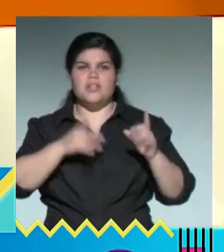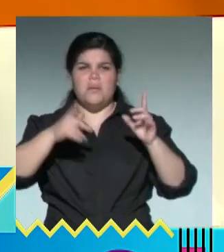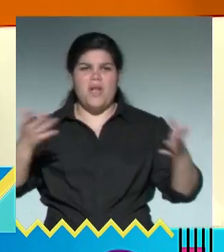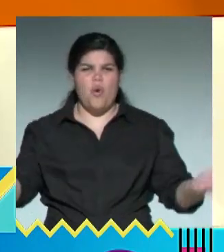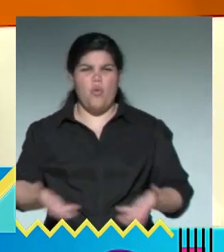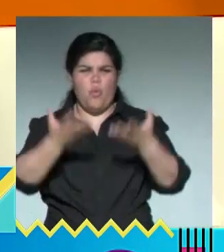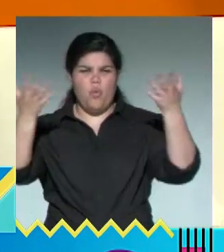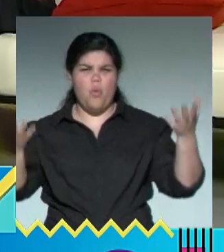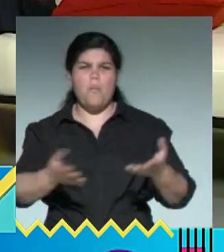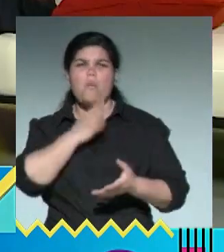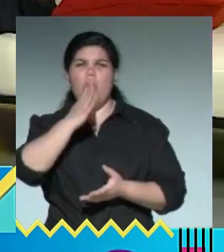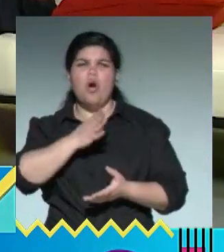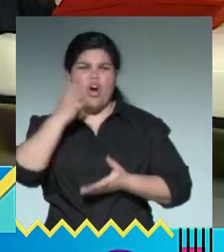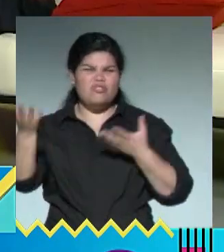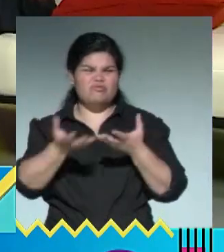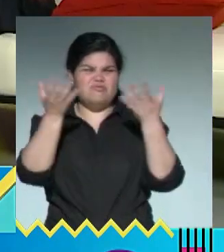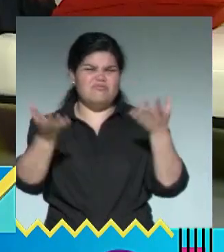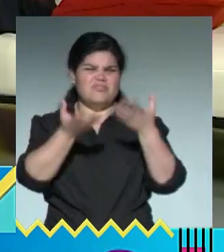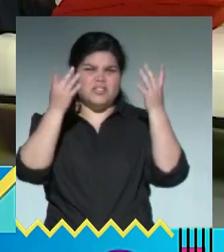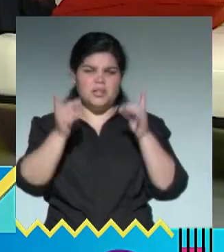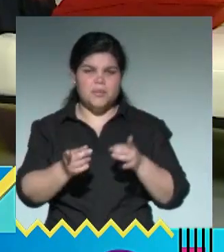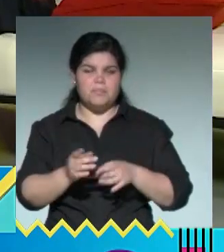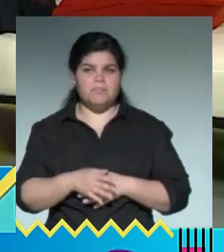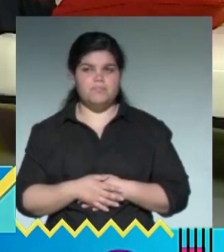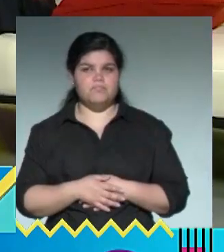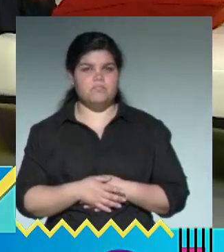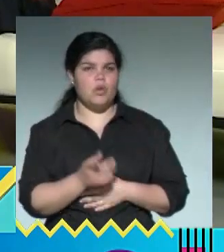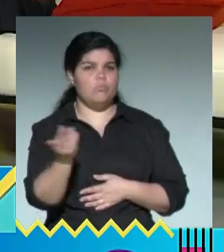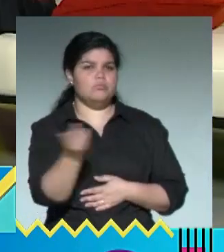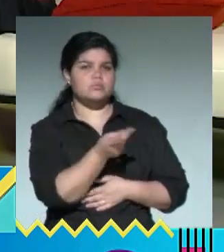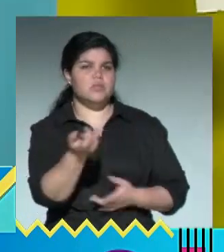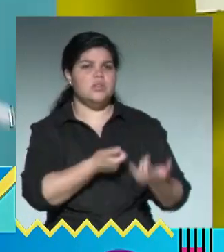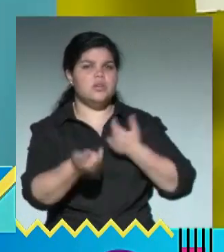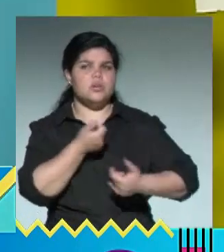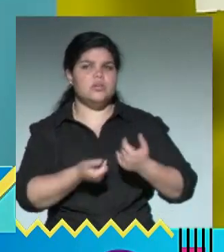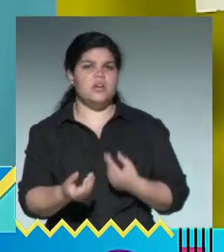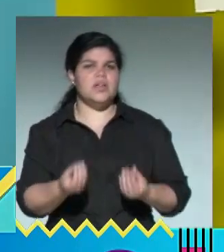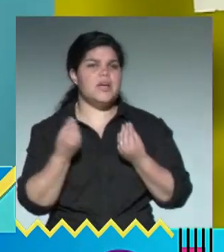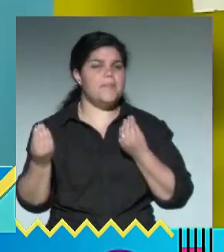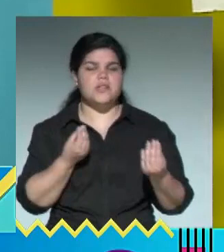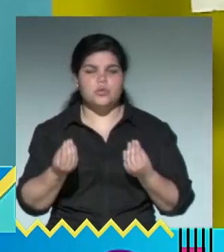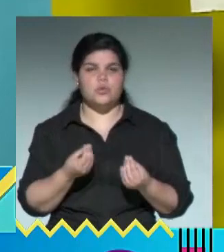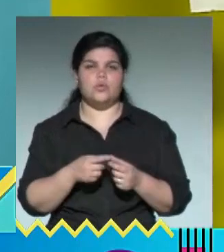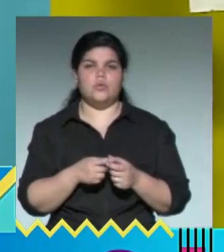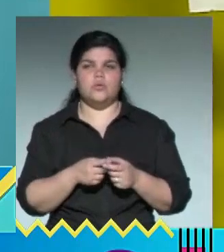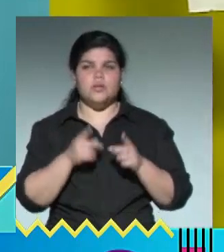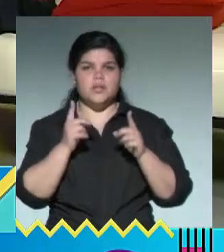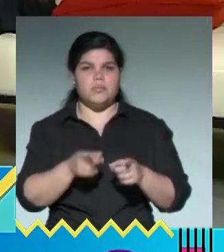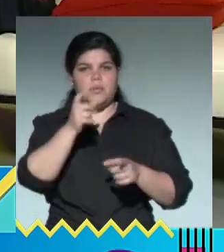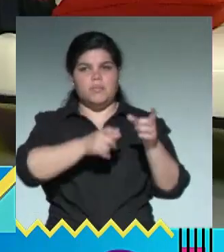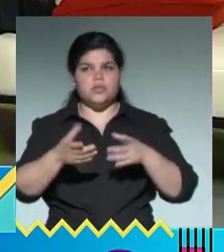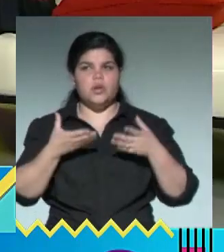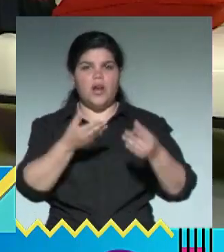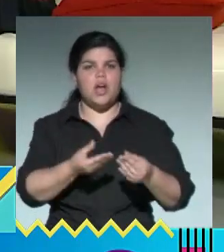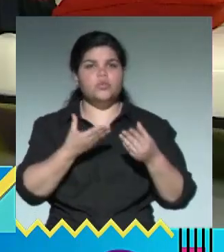fue bastante grande también. Si tienen que calificar, ¿no? Todo lo que sucedió y el movimiento y el acompañamiento también de la gente, ¿no?